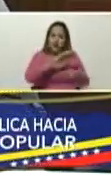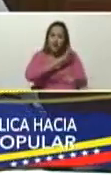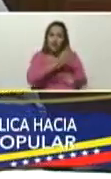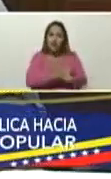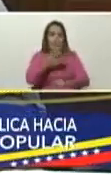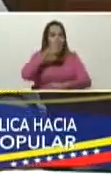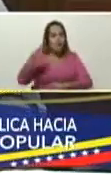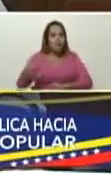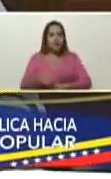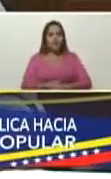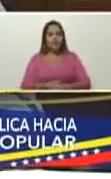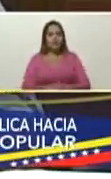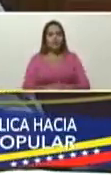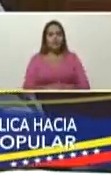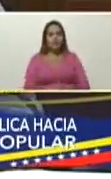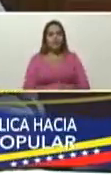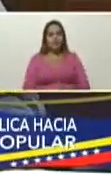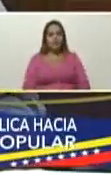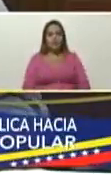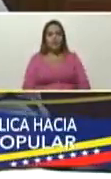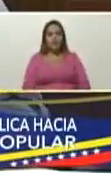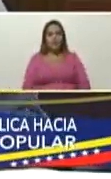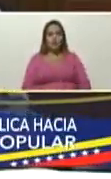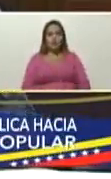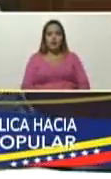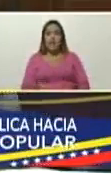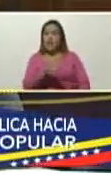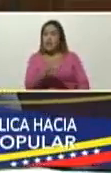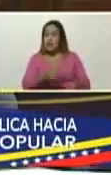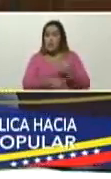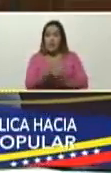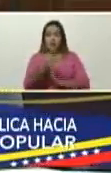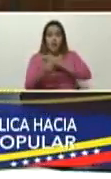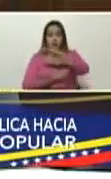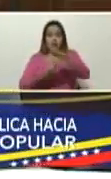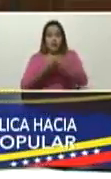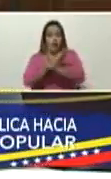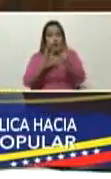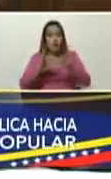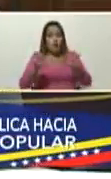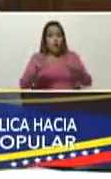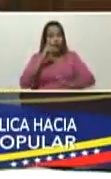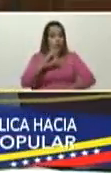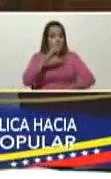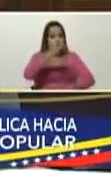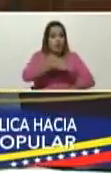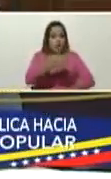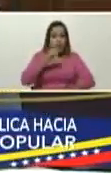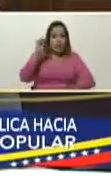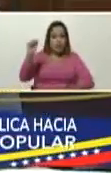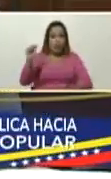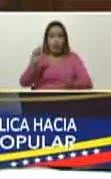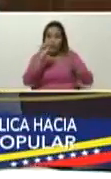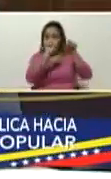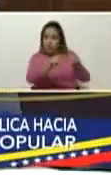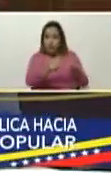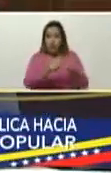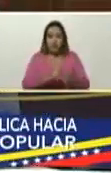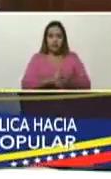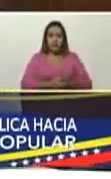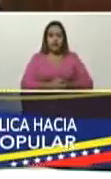poder al pueblo. Esos son aportes fundamentales a una nueva manera de ver el socialismo. Usted,